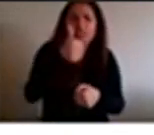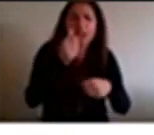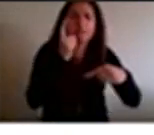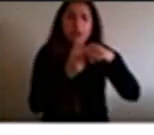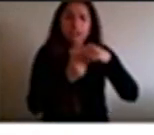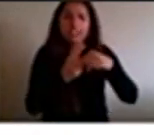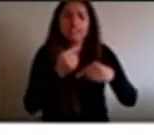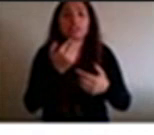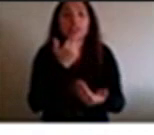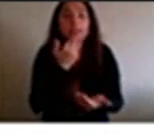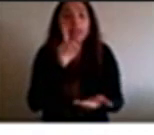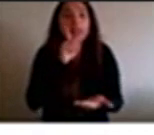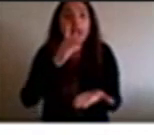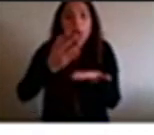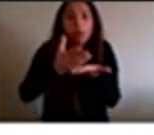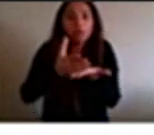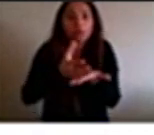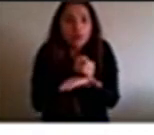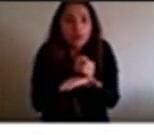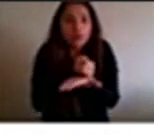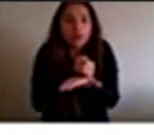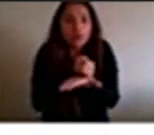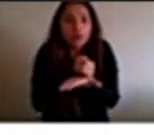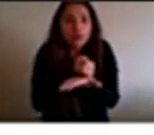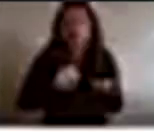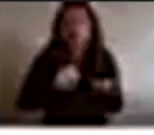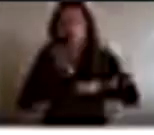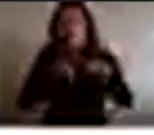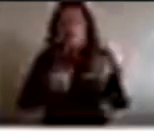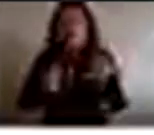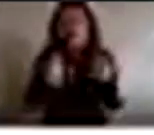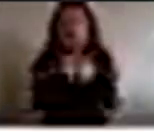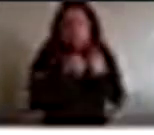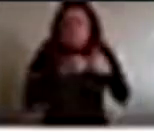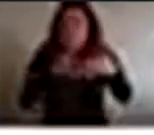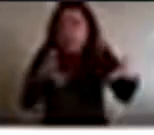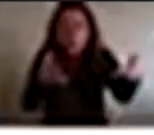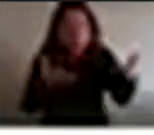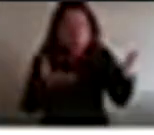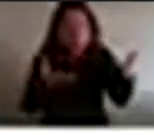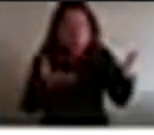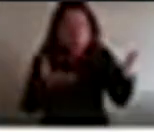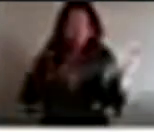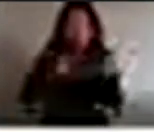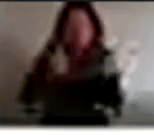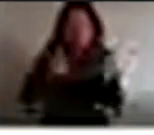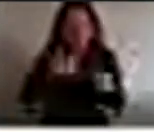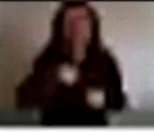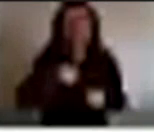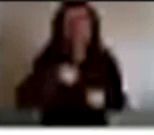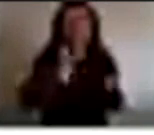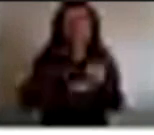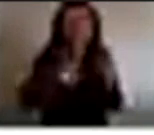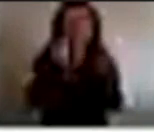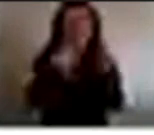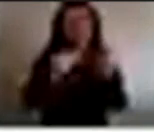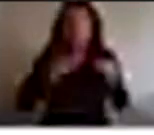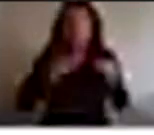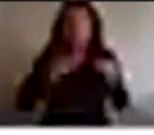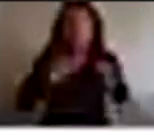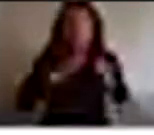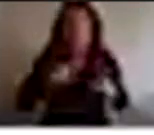salario. Comparto con muchas personas y soy muy feliz. No tenemos esa